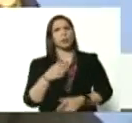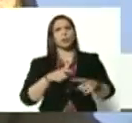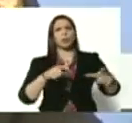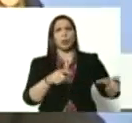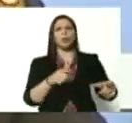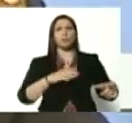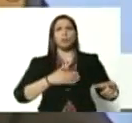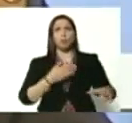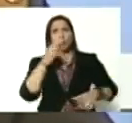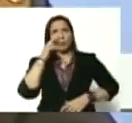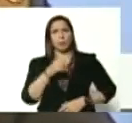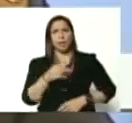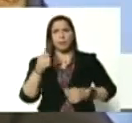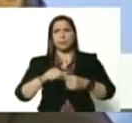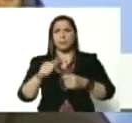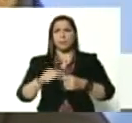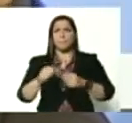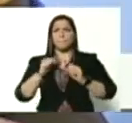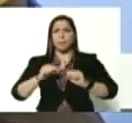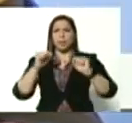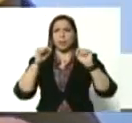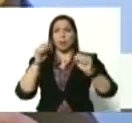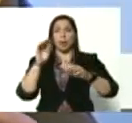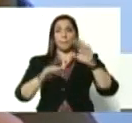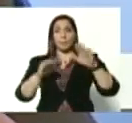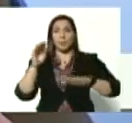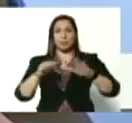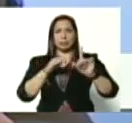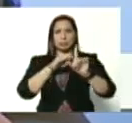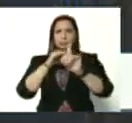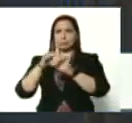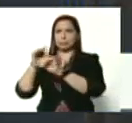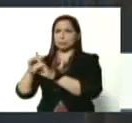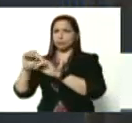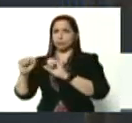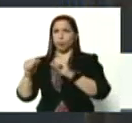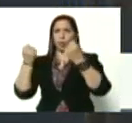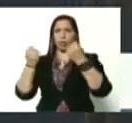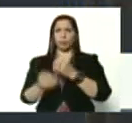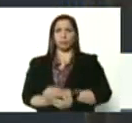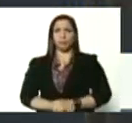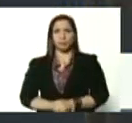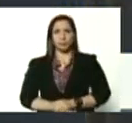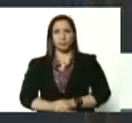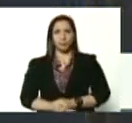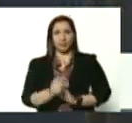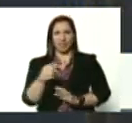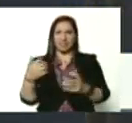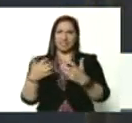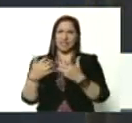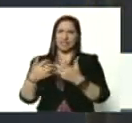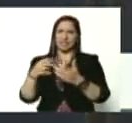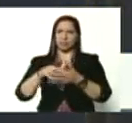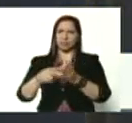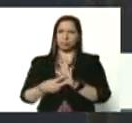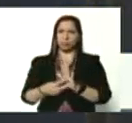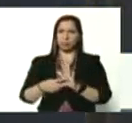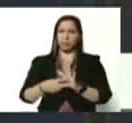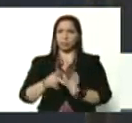palpar maracaibo vivo a pesar del asedio y del bloqueo en esa guerra simbólica